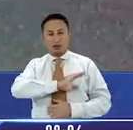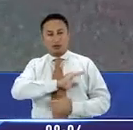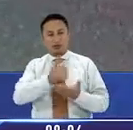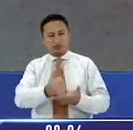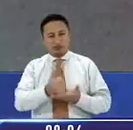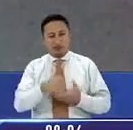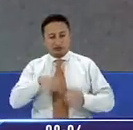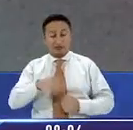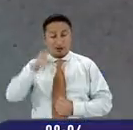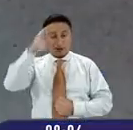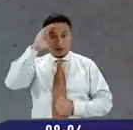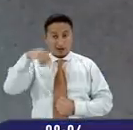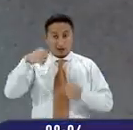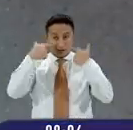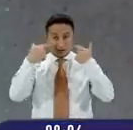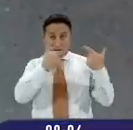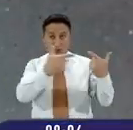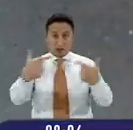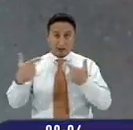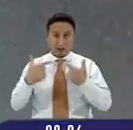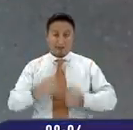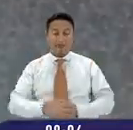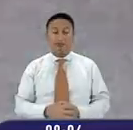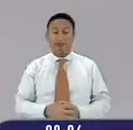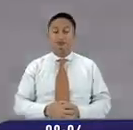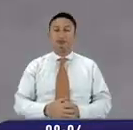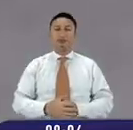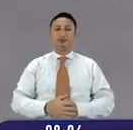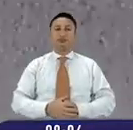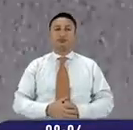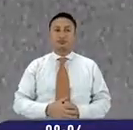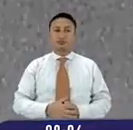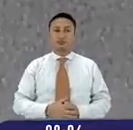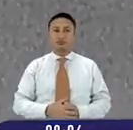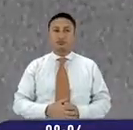y operativos en el barrio. Informó Marilyn Jaramillo.